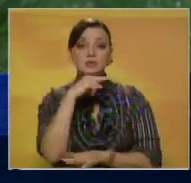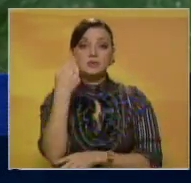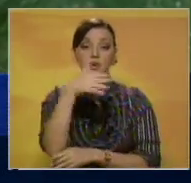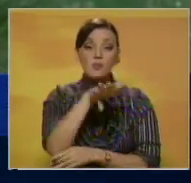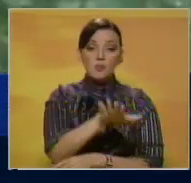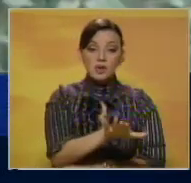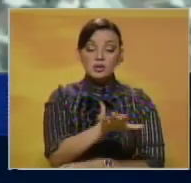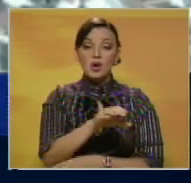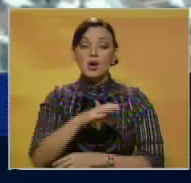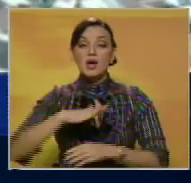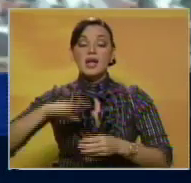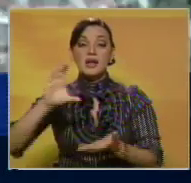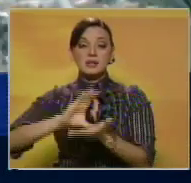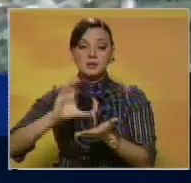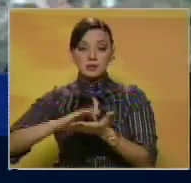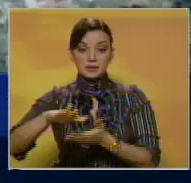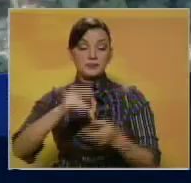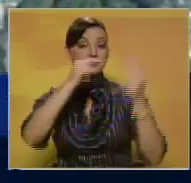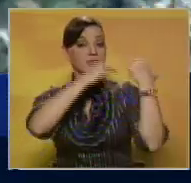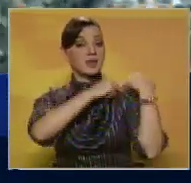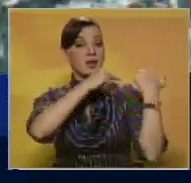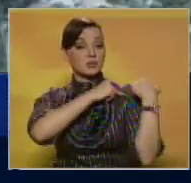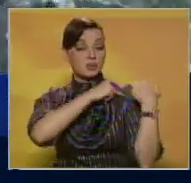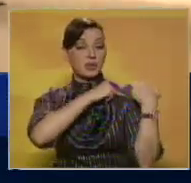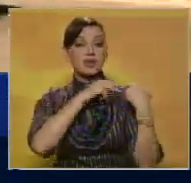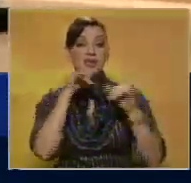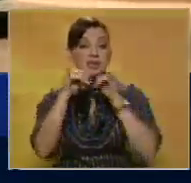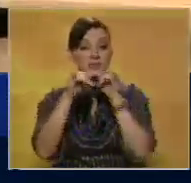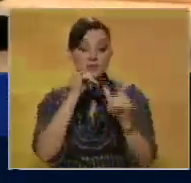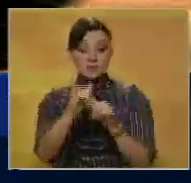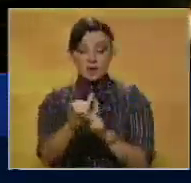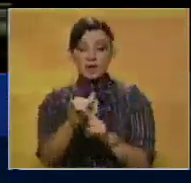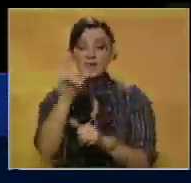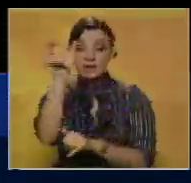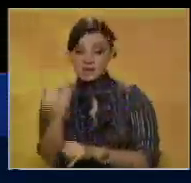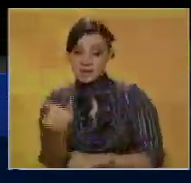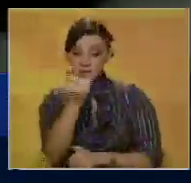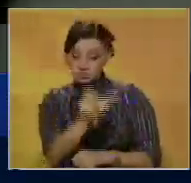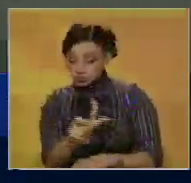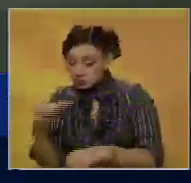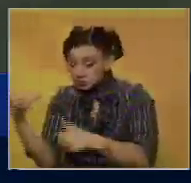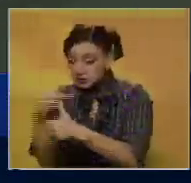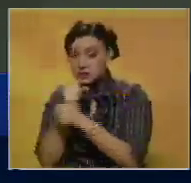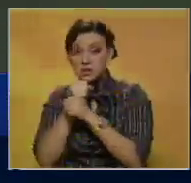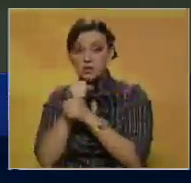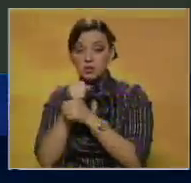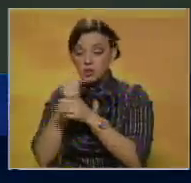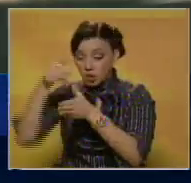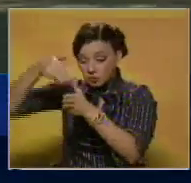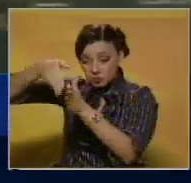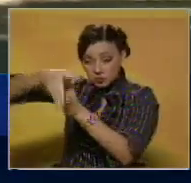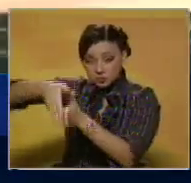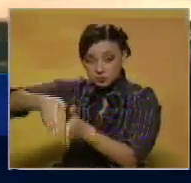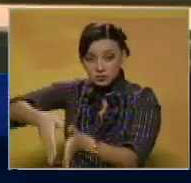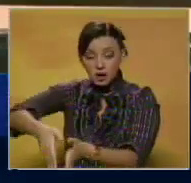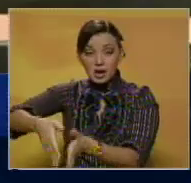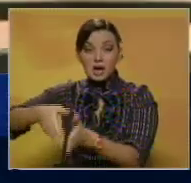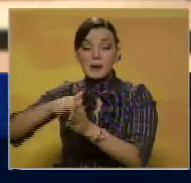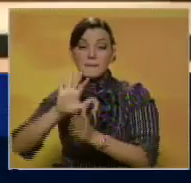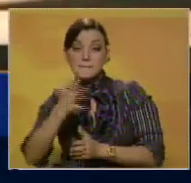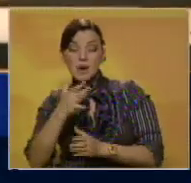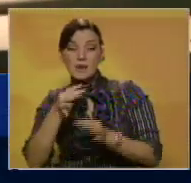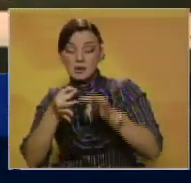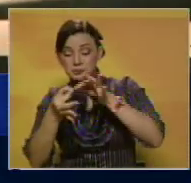de Chichichihualco. Las autoridades locales informaron que los cuerpos fueron encontrados al fondo de un barranco de alrededor de